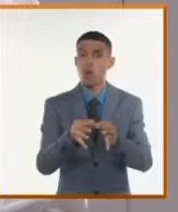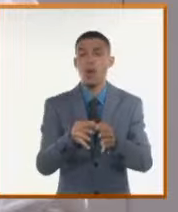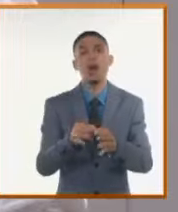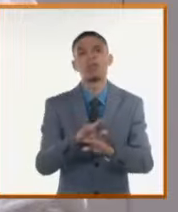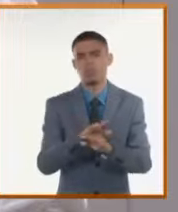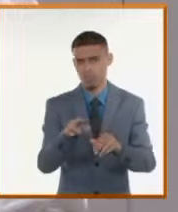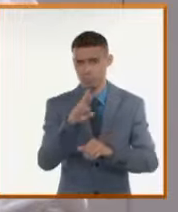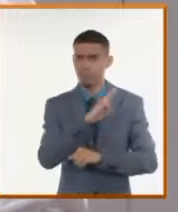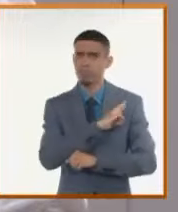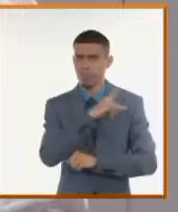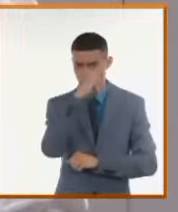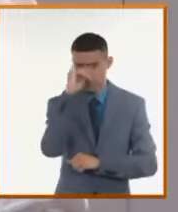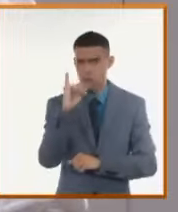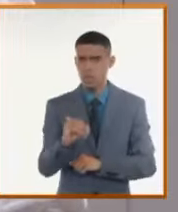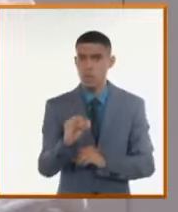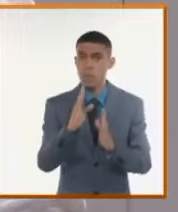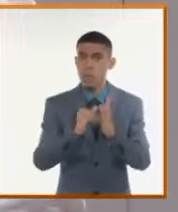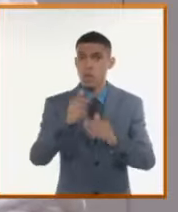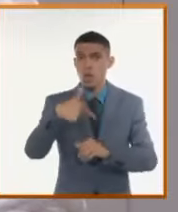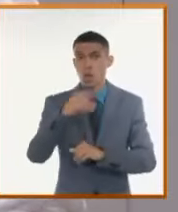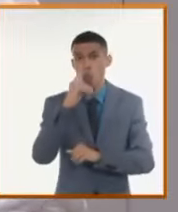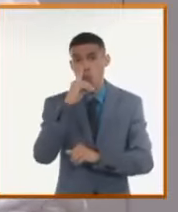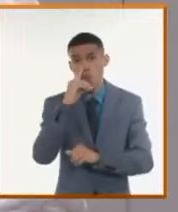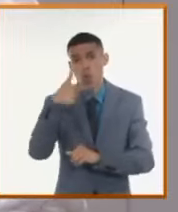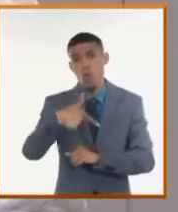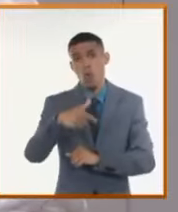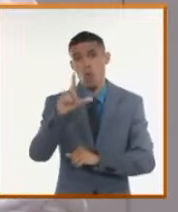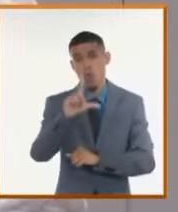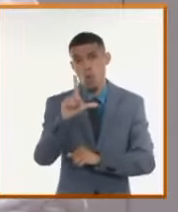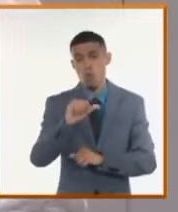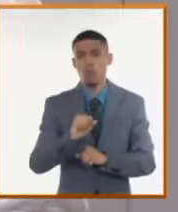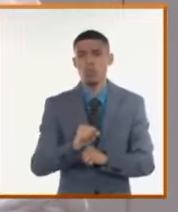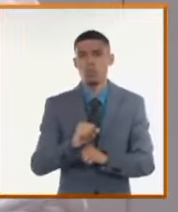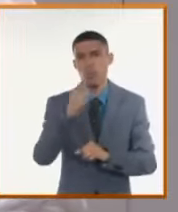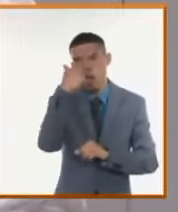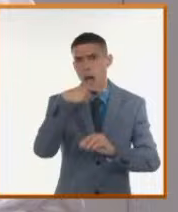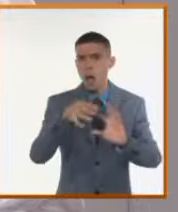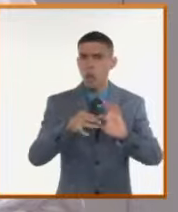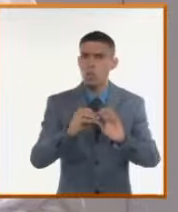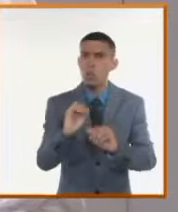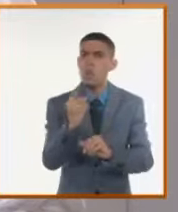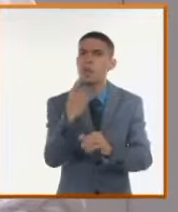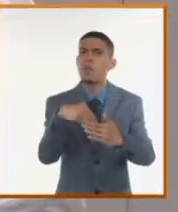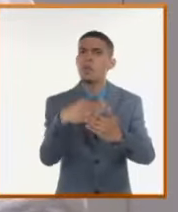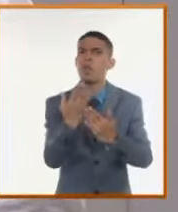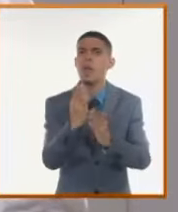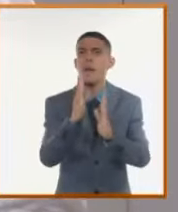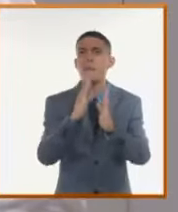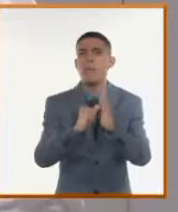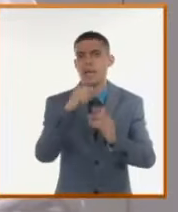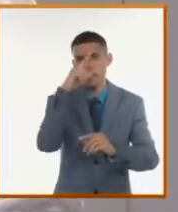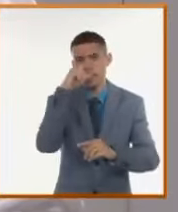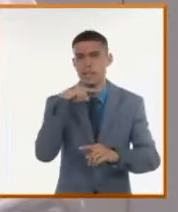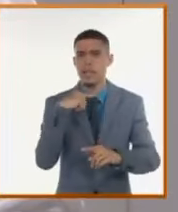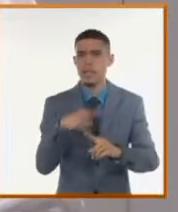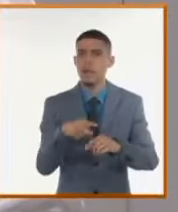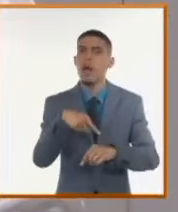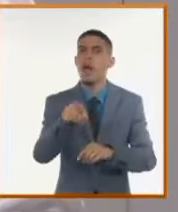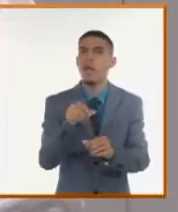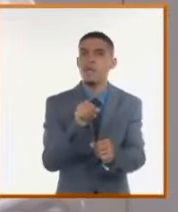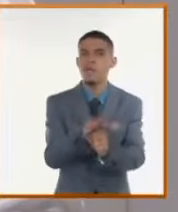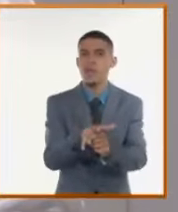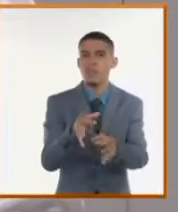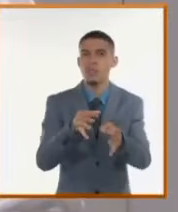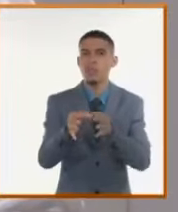entre los meses de junio Julio agosto y los primeros días del mes de de septiembre es como transita